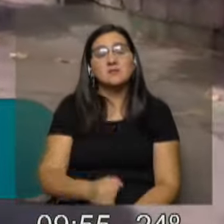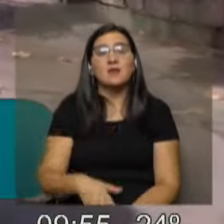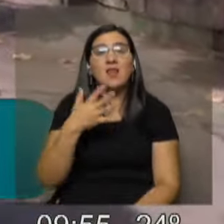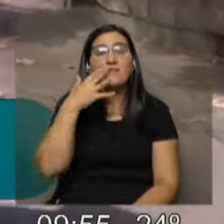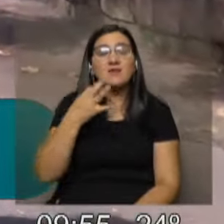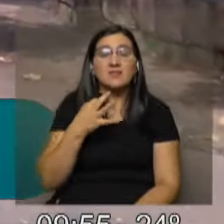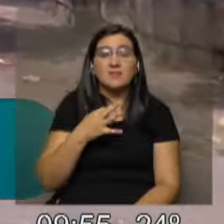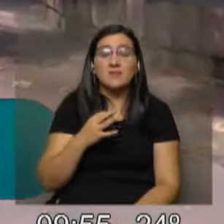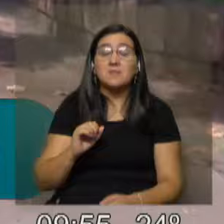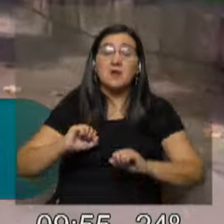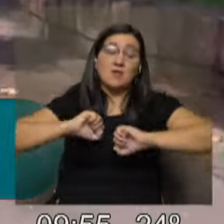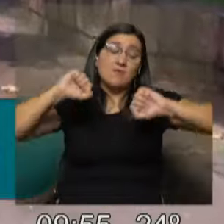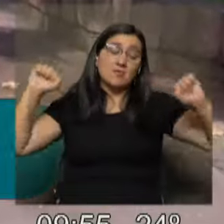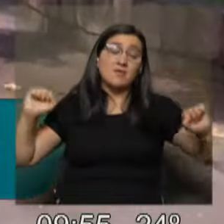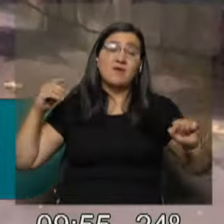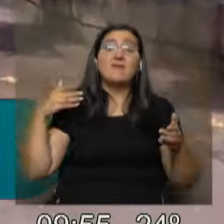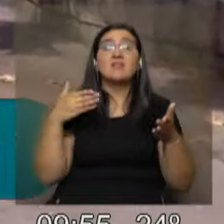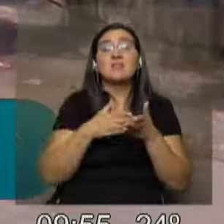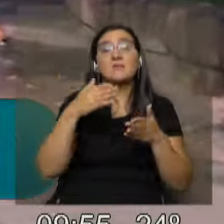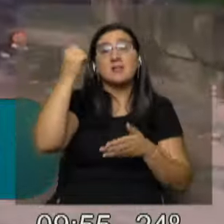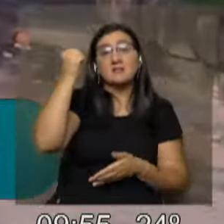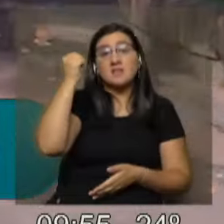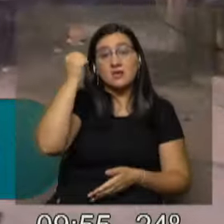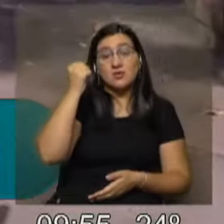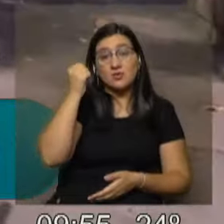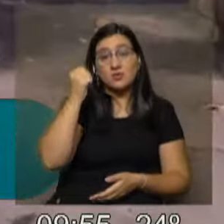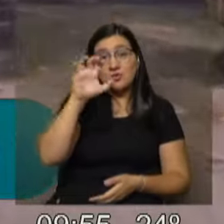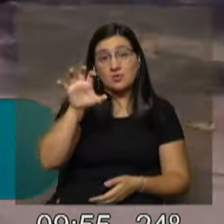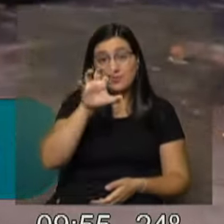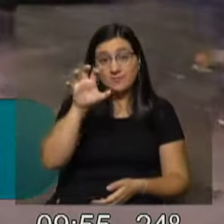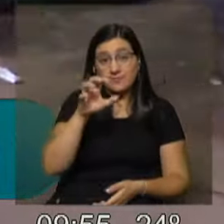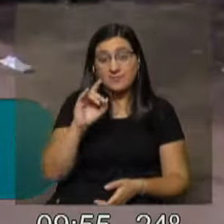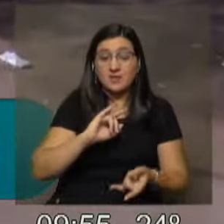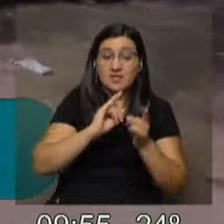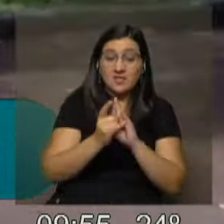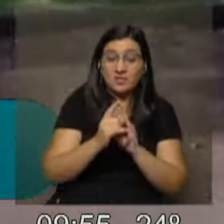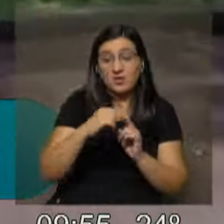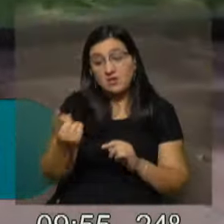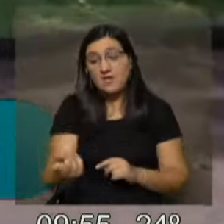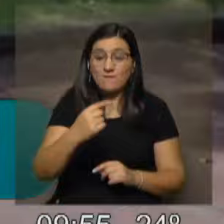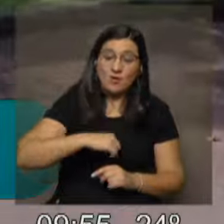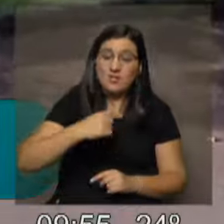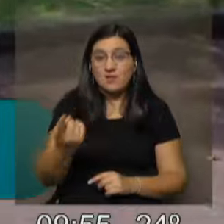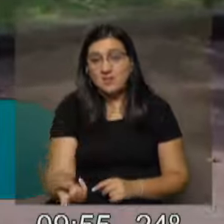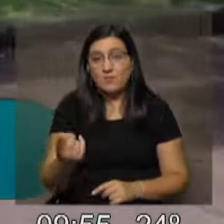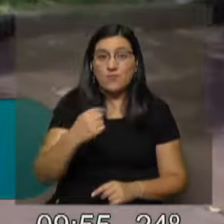hacía, me levantaba, me iba a la Terminal del Cerro, venía hasta el Palacio cantando y del Palacio me iba cantando. Y lo hacía